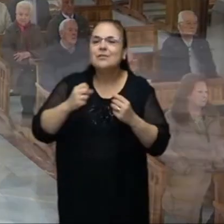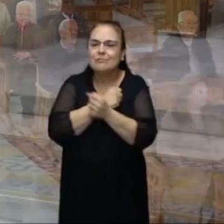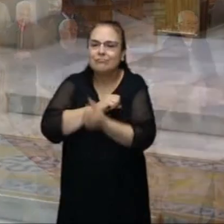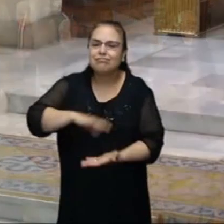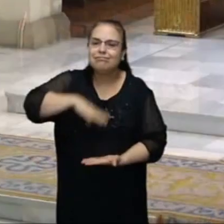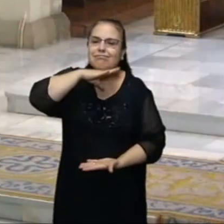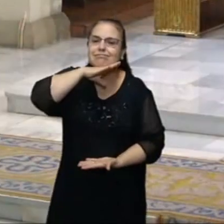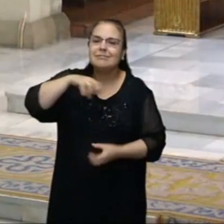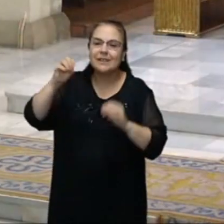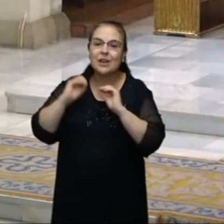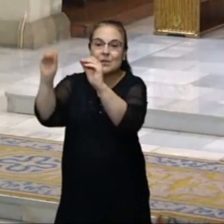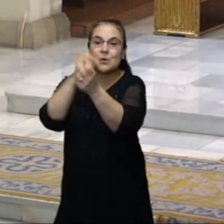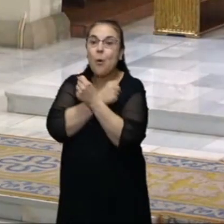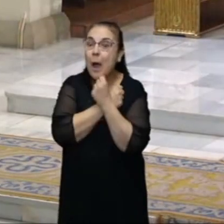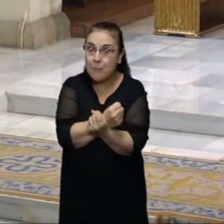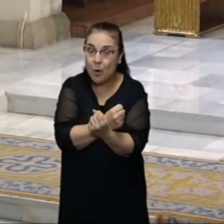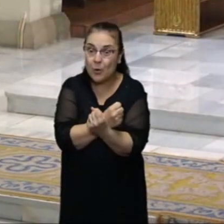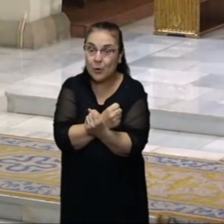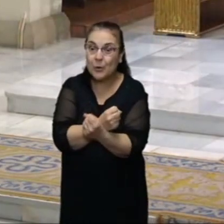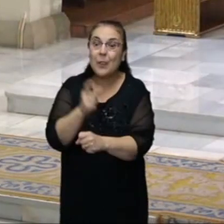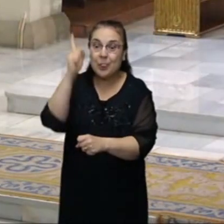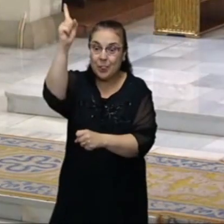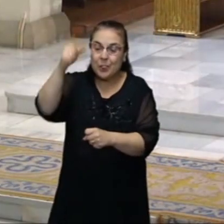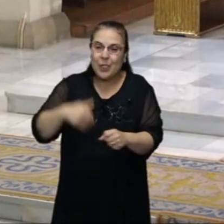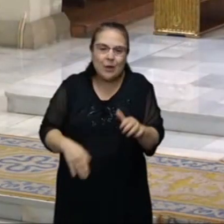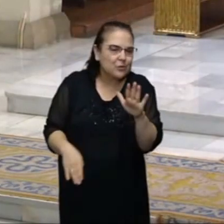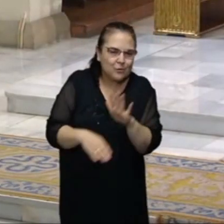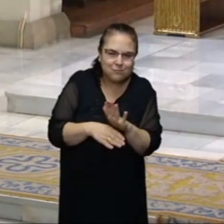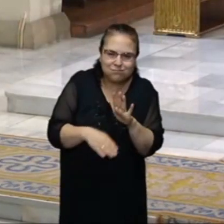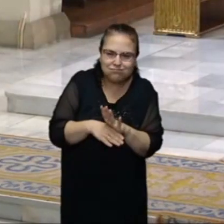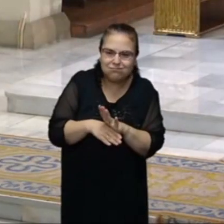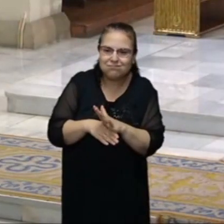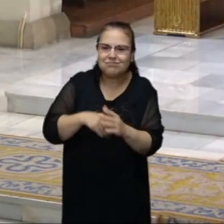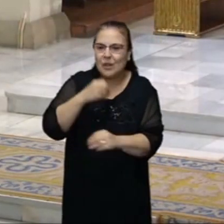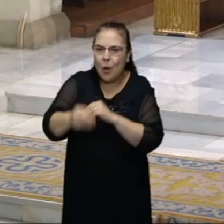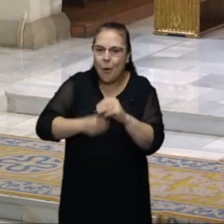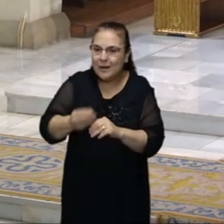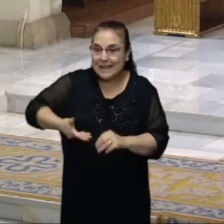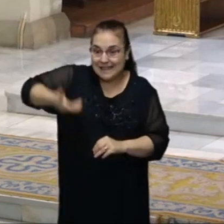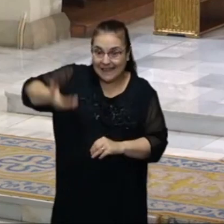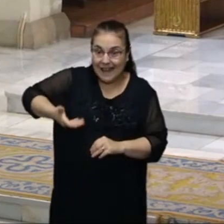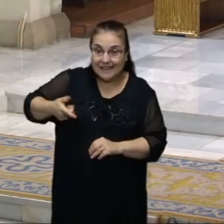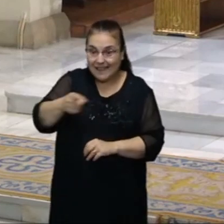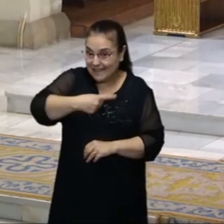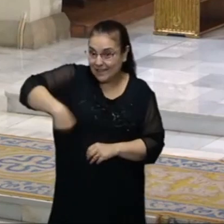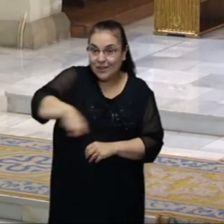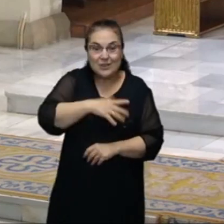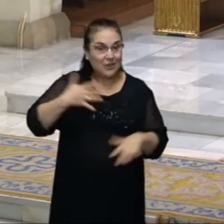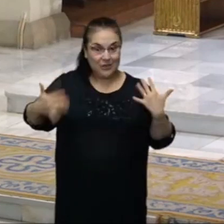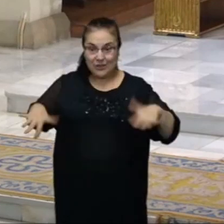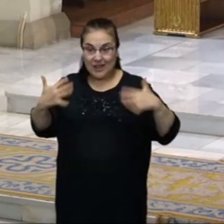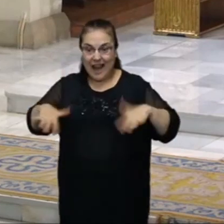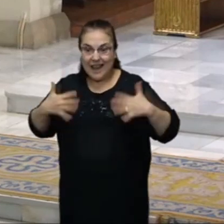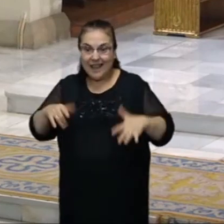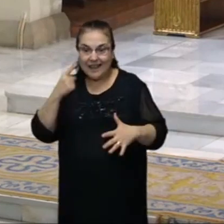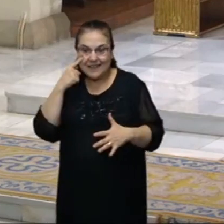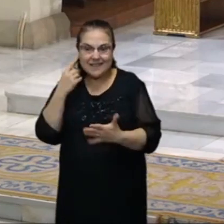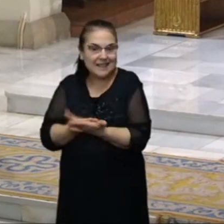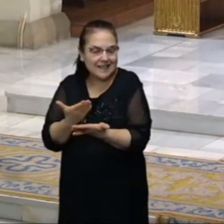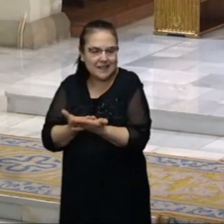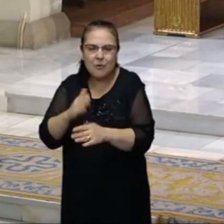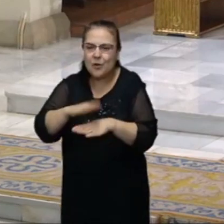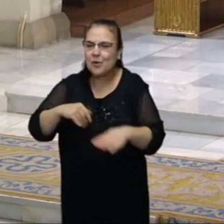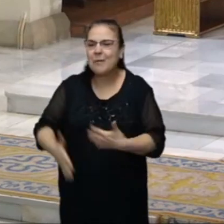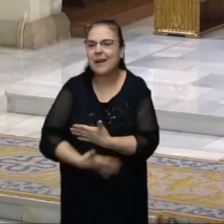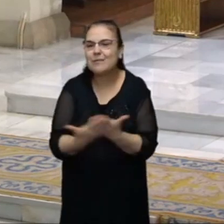siempre agradecidos, porque Dios no cesa de hacer obras grandes con nosotros y tenemos que estar alegres como el mejor testimonio también para los